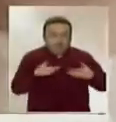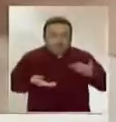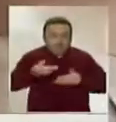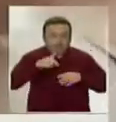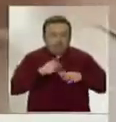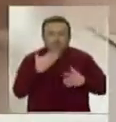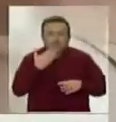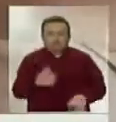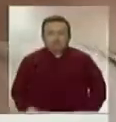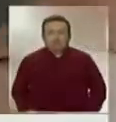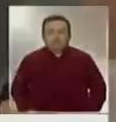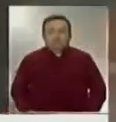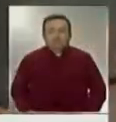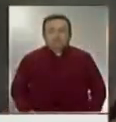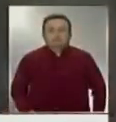interior.